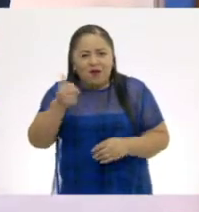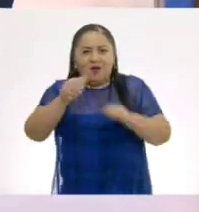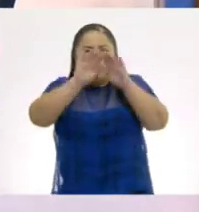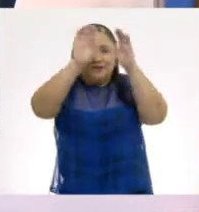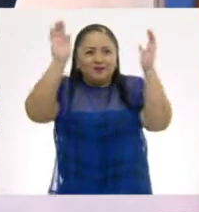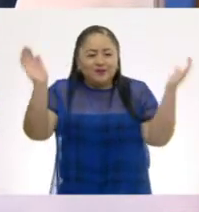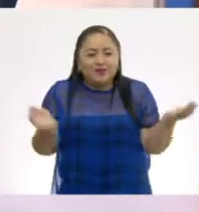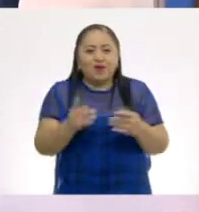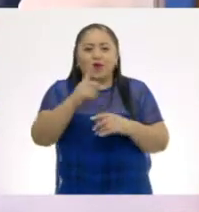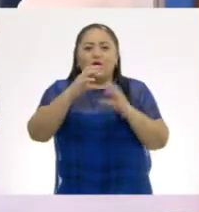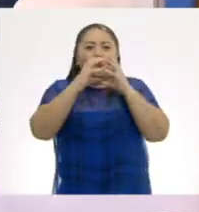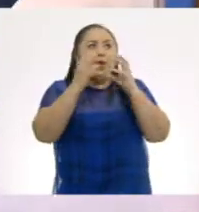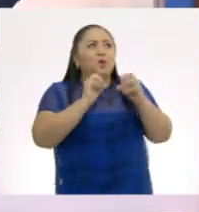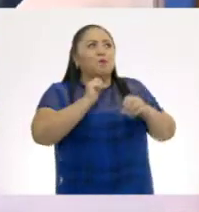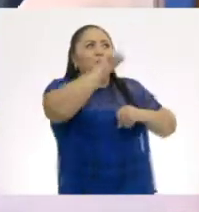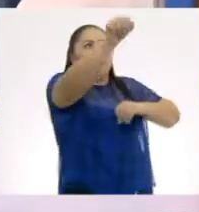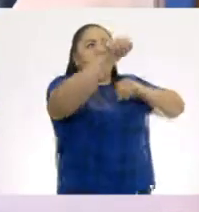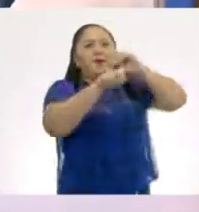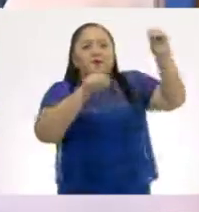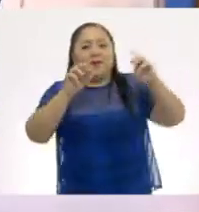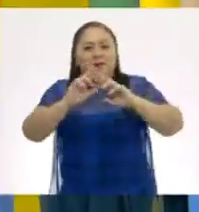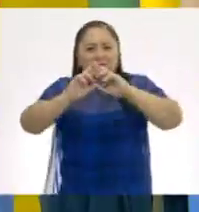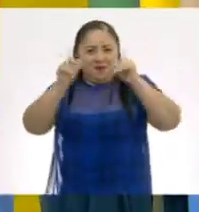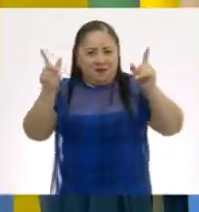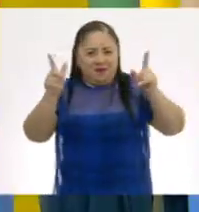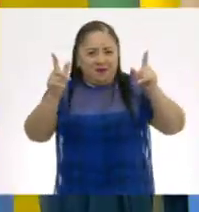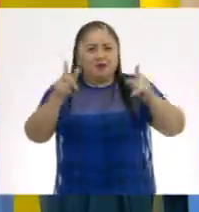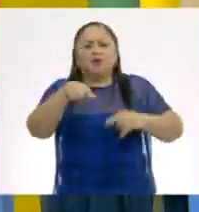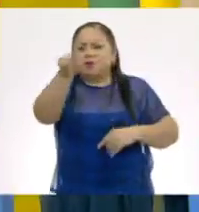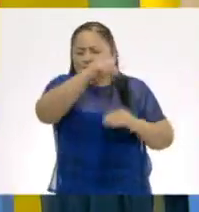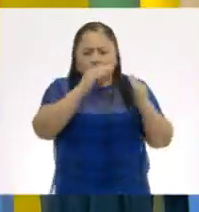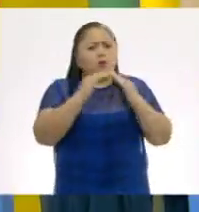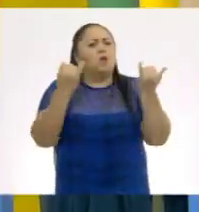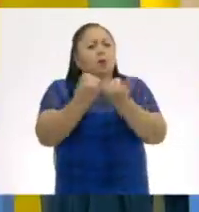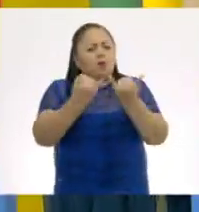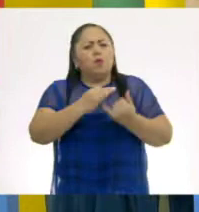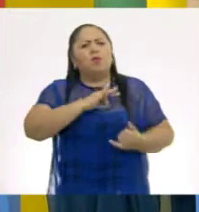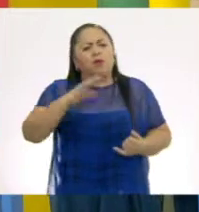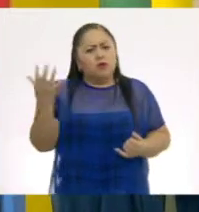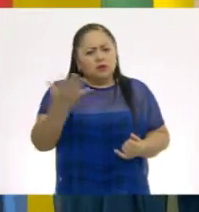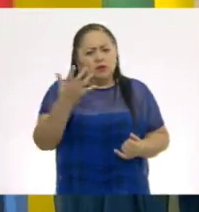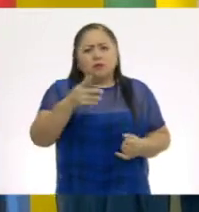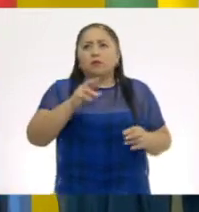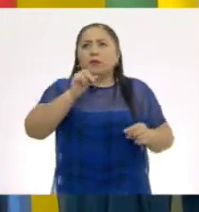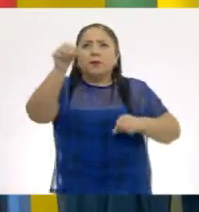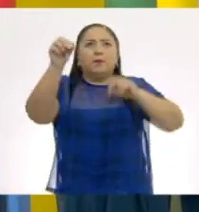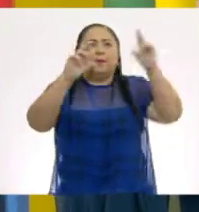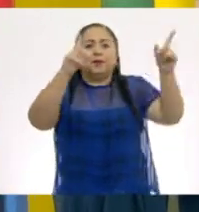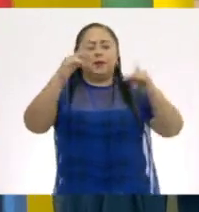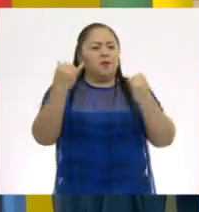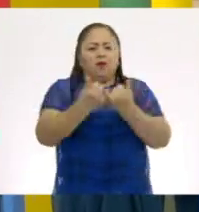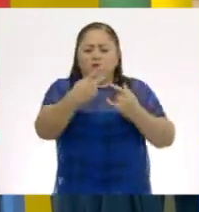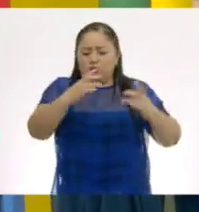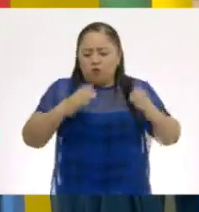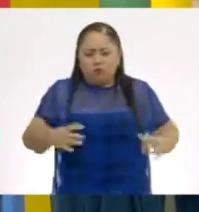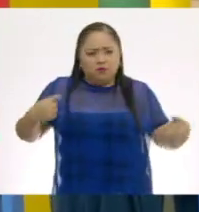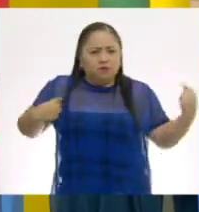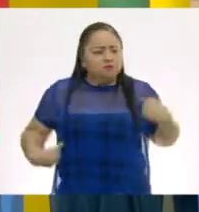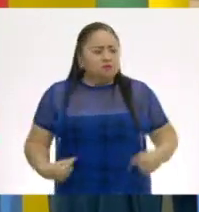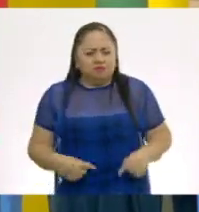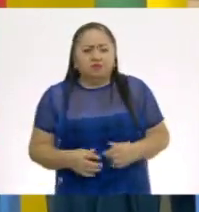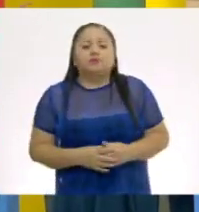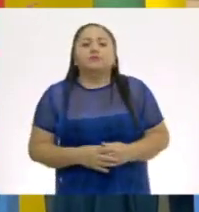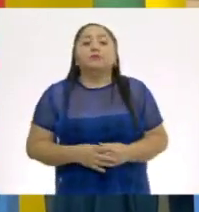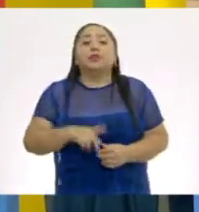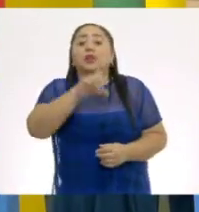burbujas, romperlas con nuestras partes del cuerpo. Lo pueden intentar, niños, allá en casita, romper burbujas con cualquier parte del cuerpo.